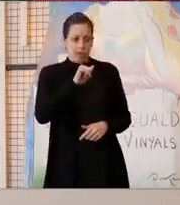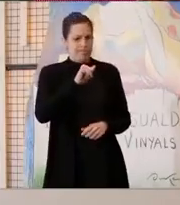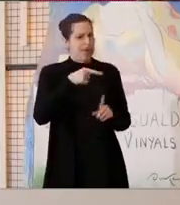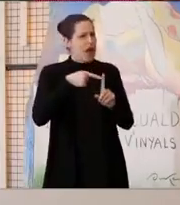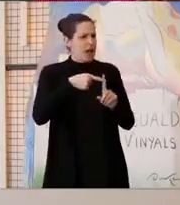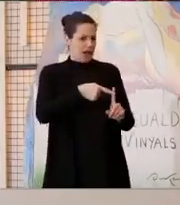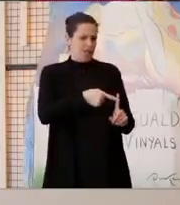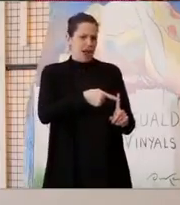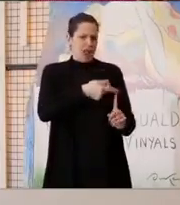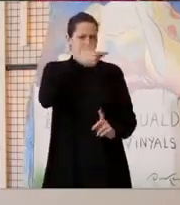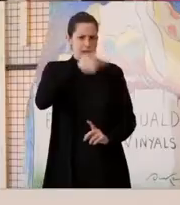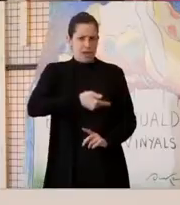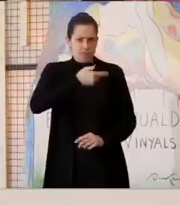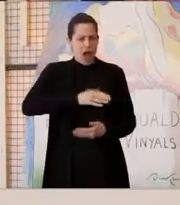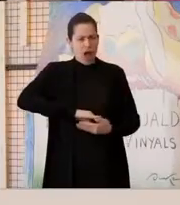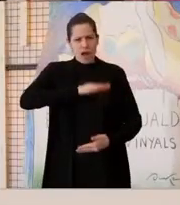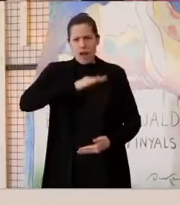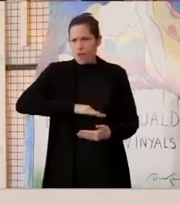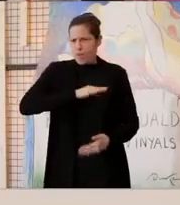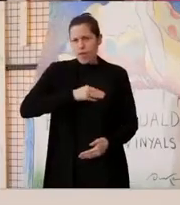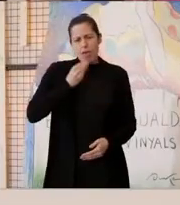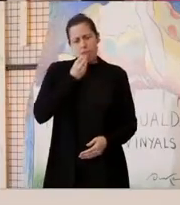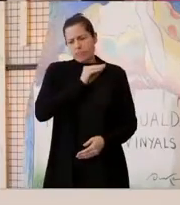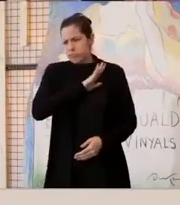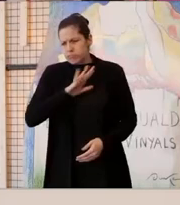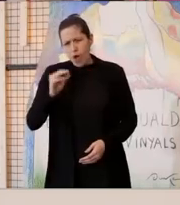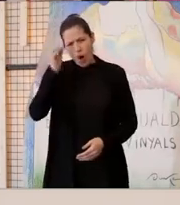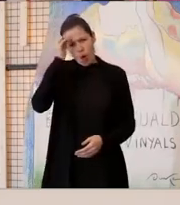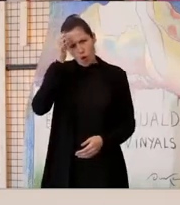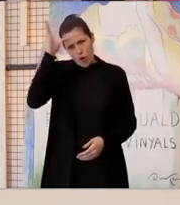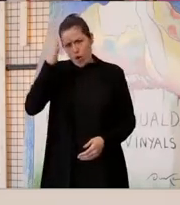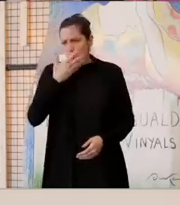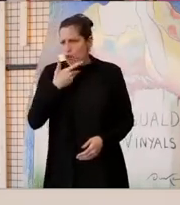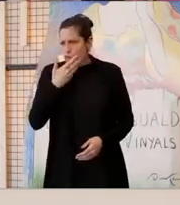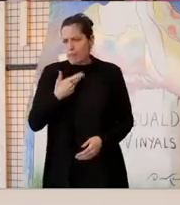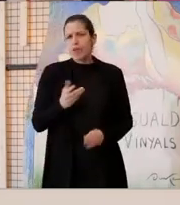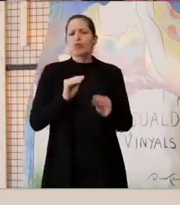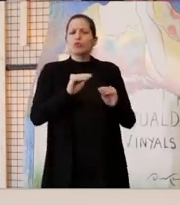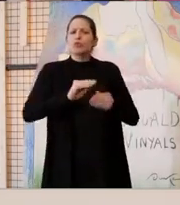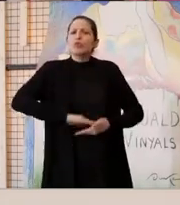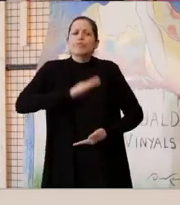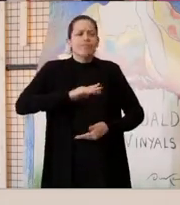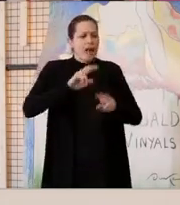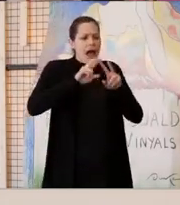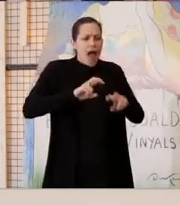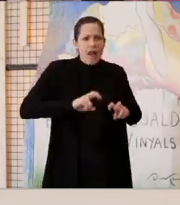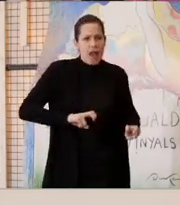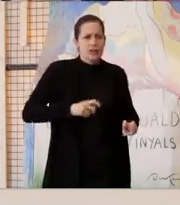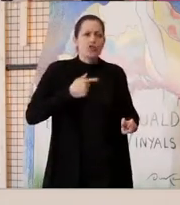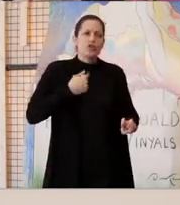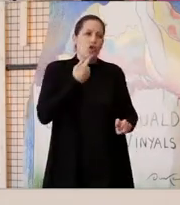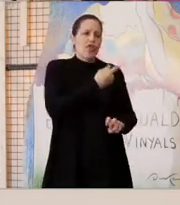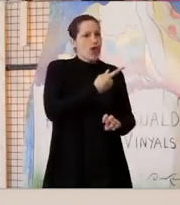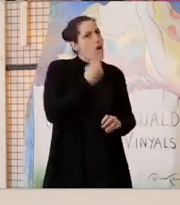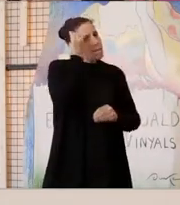una mujer con una enorme capacidad con mucho conocimiento con una enorme capacidad de análisis Que bueno que se lo piense otro